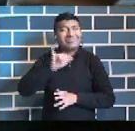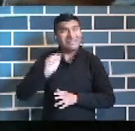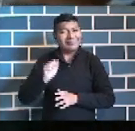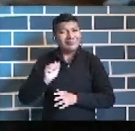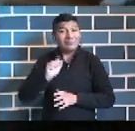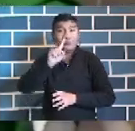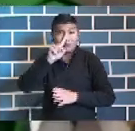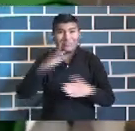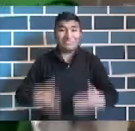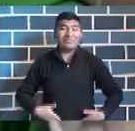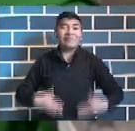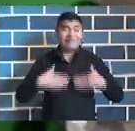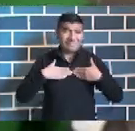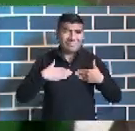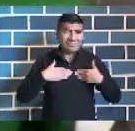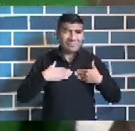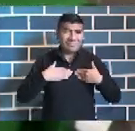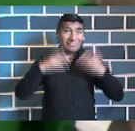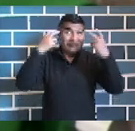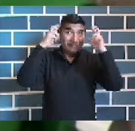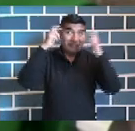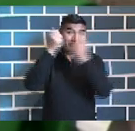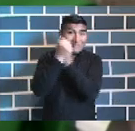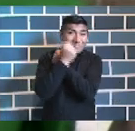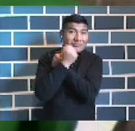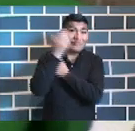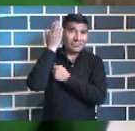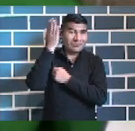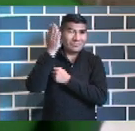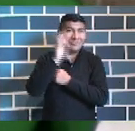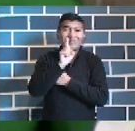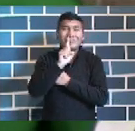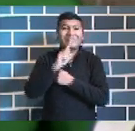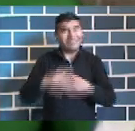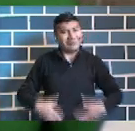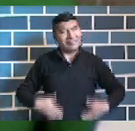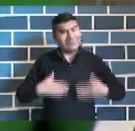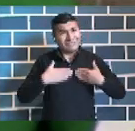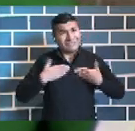Una vida en el amor. Una vida